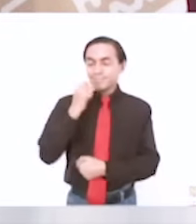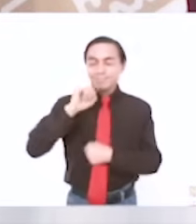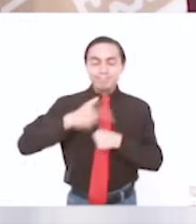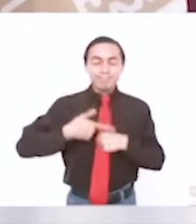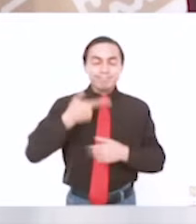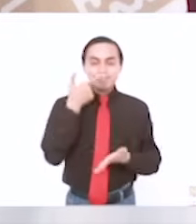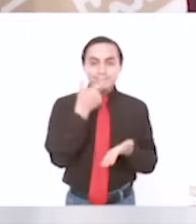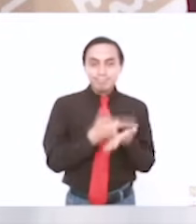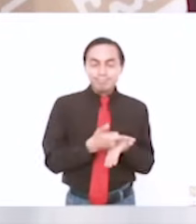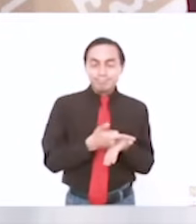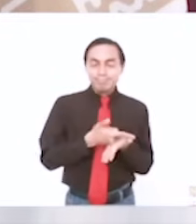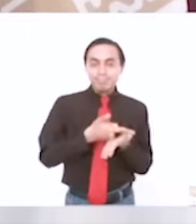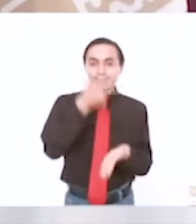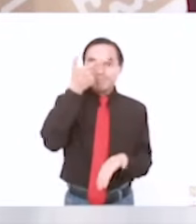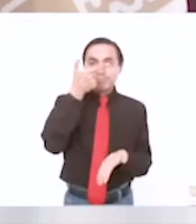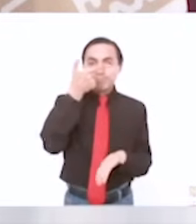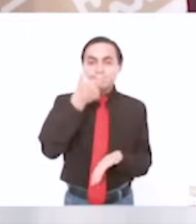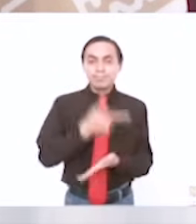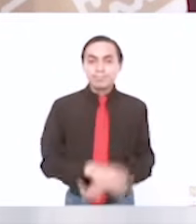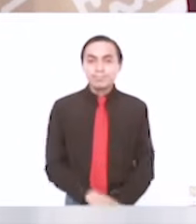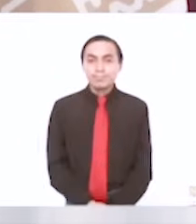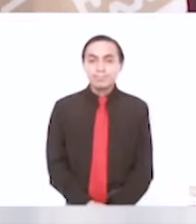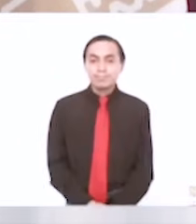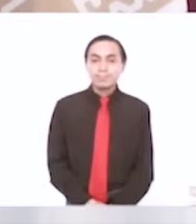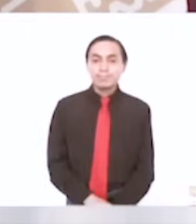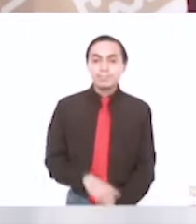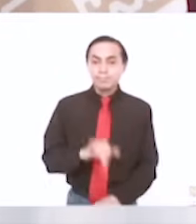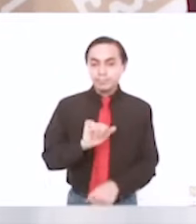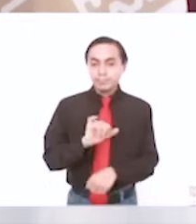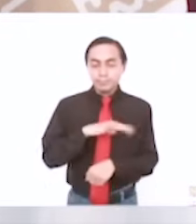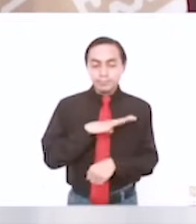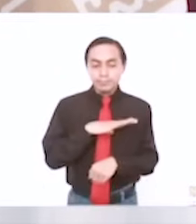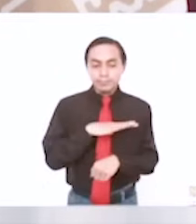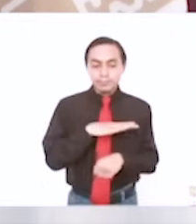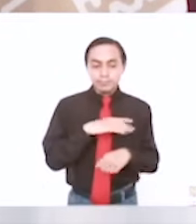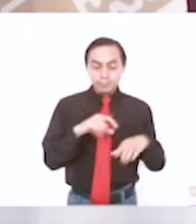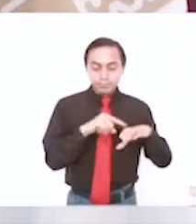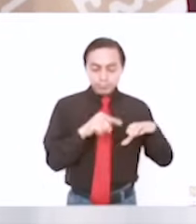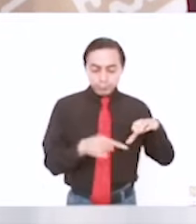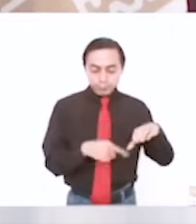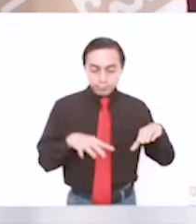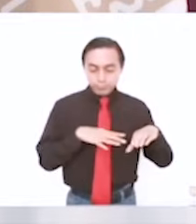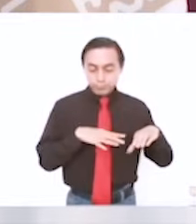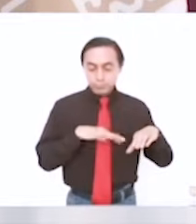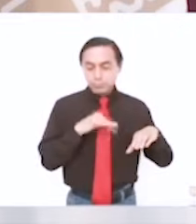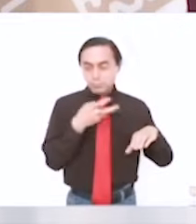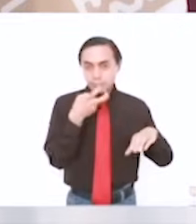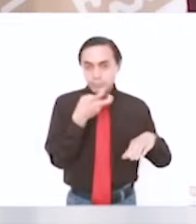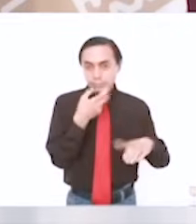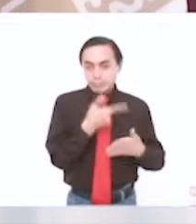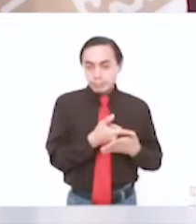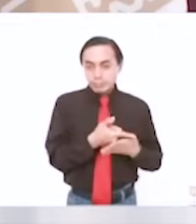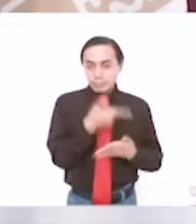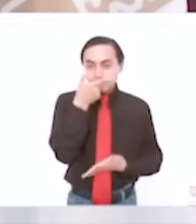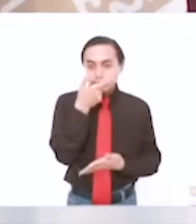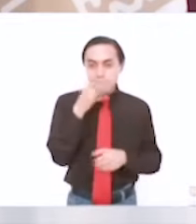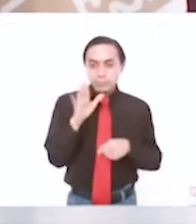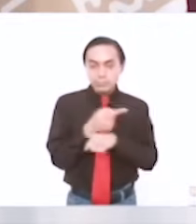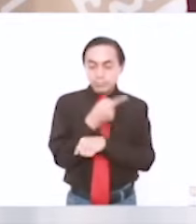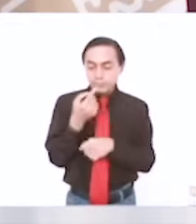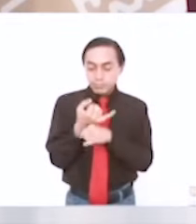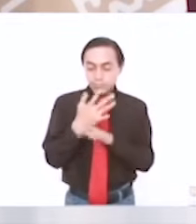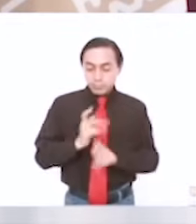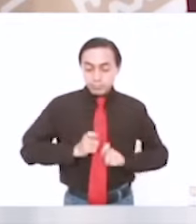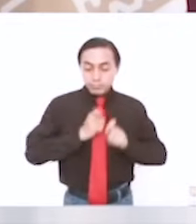gravísimo. Es grave el acontecimiento en sí, la perforación del túnel. Es grave que no se haya entregado la